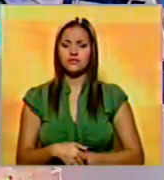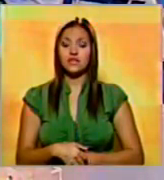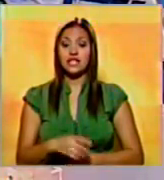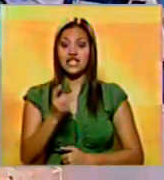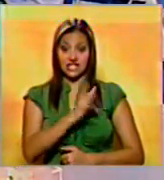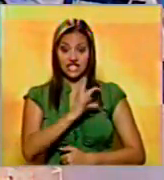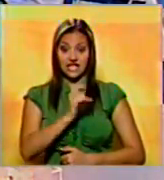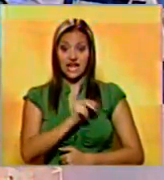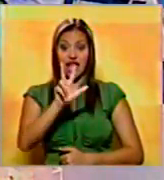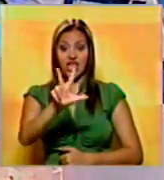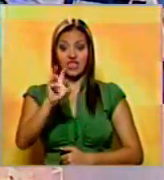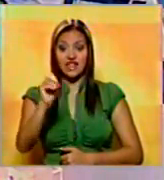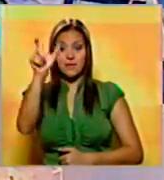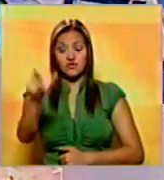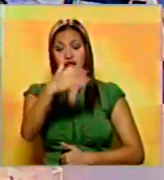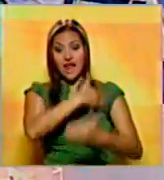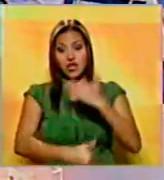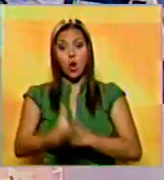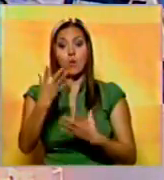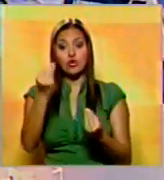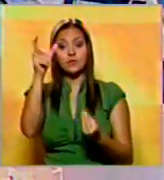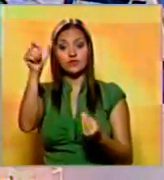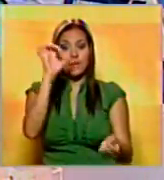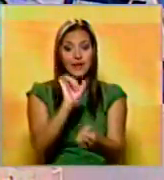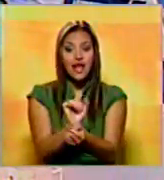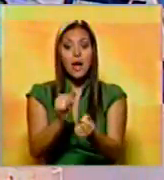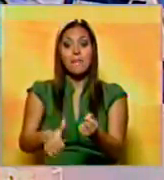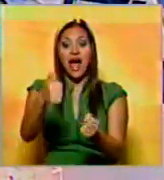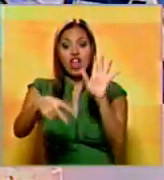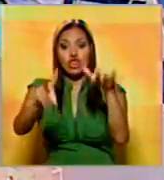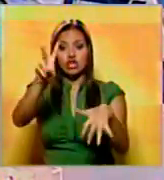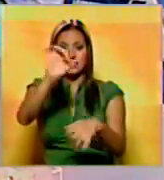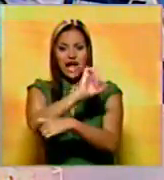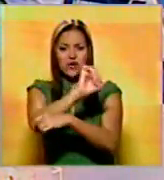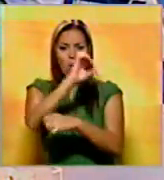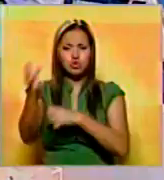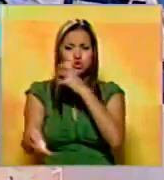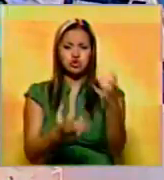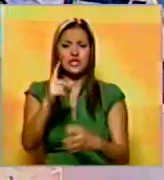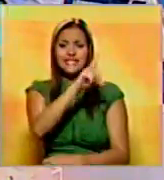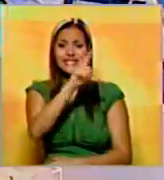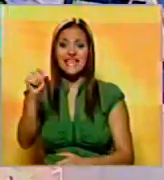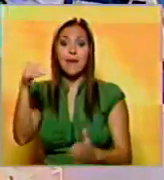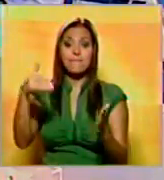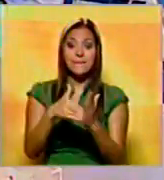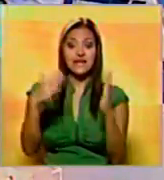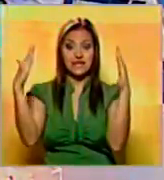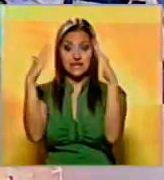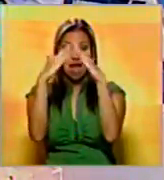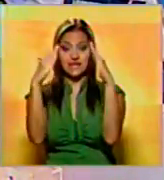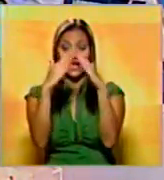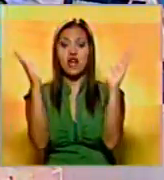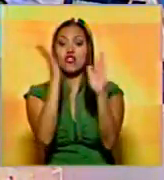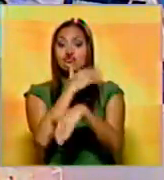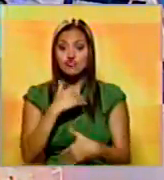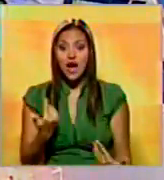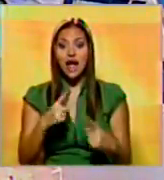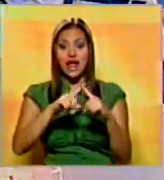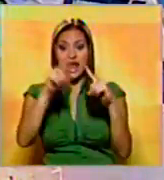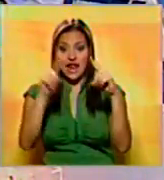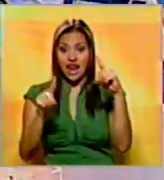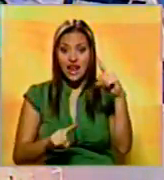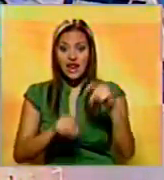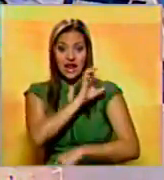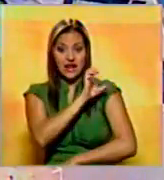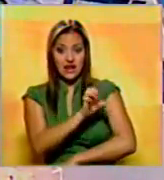En Chile, más de 30 heridos, varios detenidos, una docena de vehículos incendiados y unos 100.000 hogares sin suministro eléctrico fue el